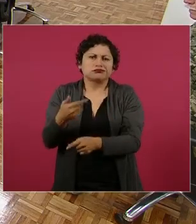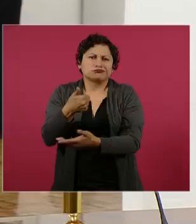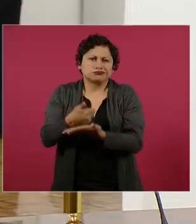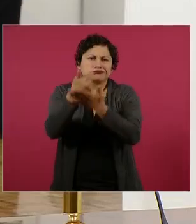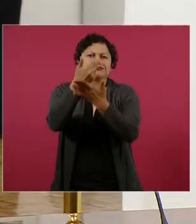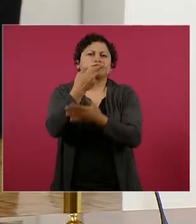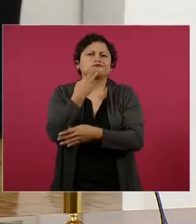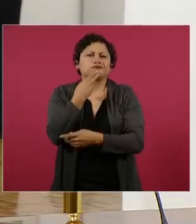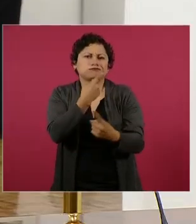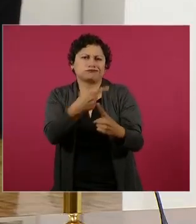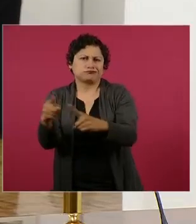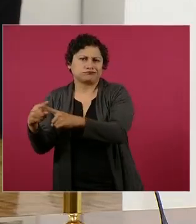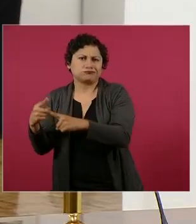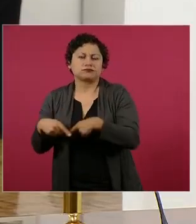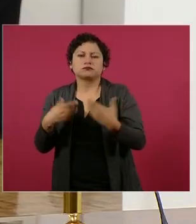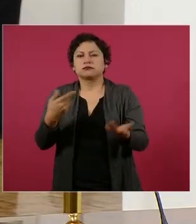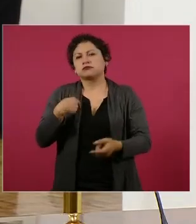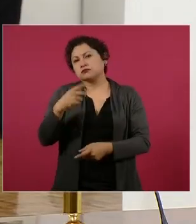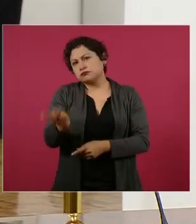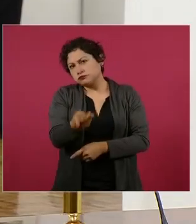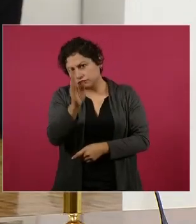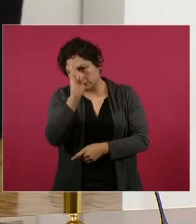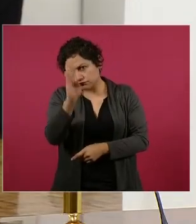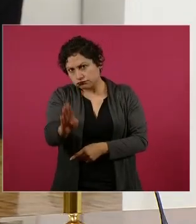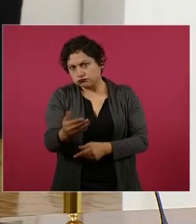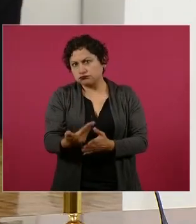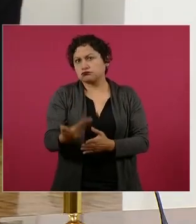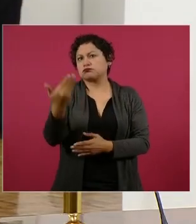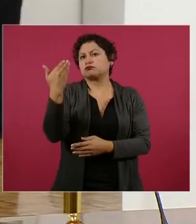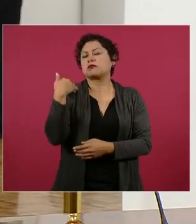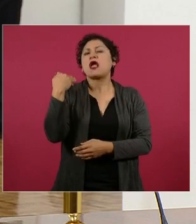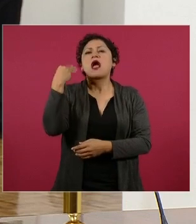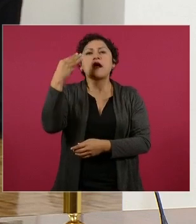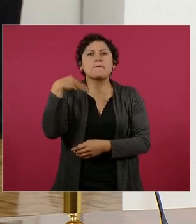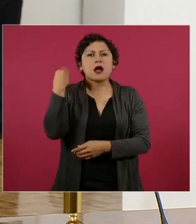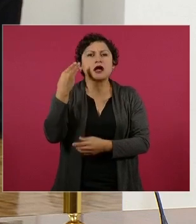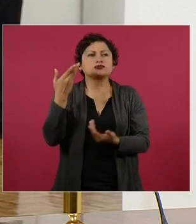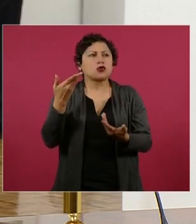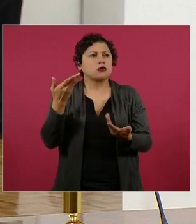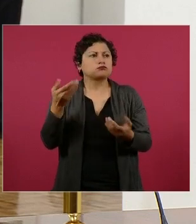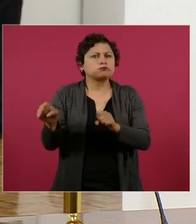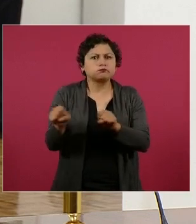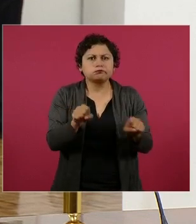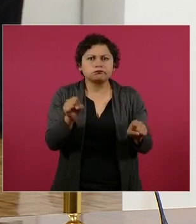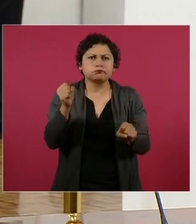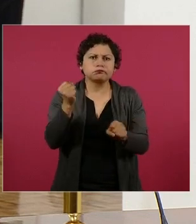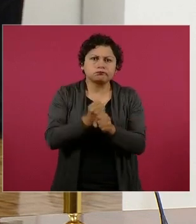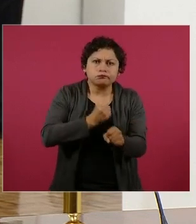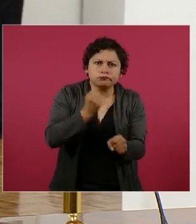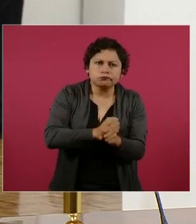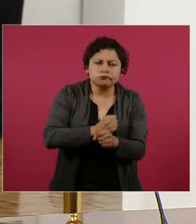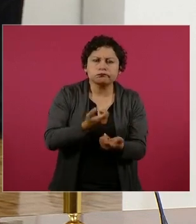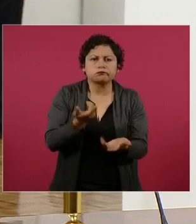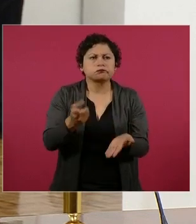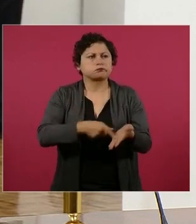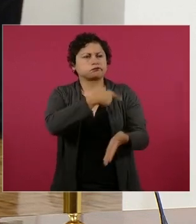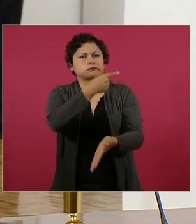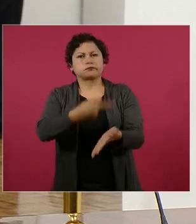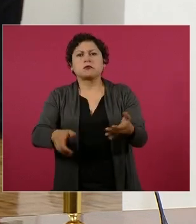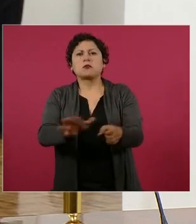¿por qué se suspendió el simulacro de marzo? Los simulacros regularmente ayudan mucho. si no nos pasa lo de San Luis Potosí, que ha de